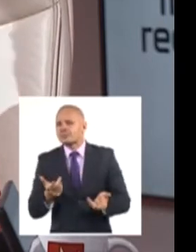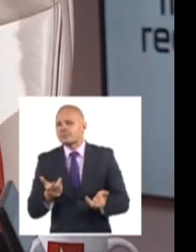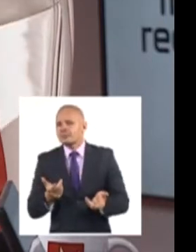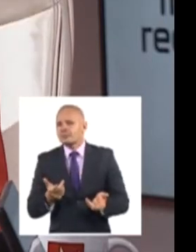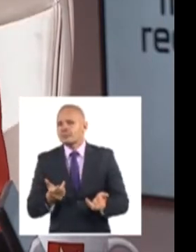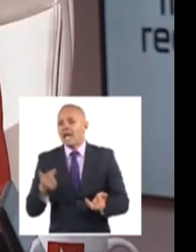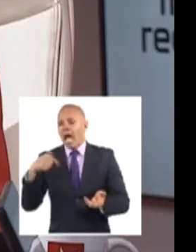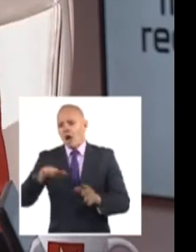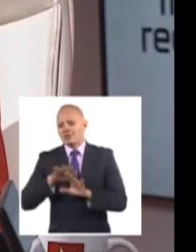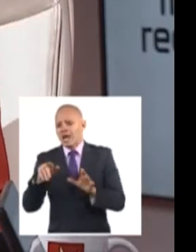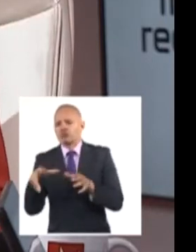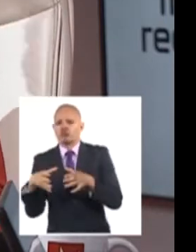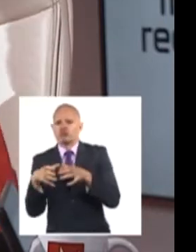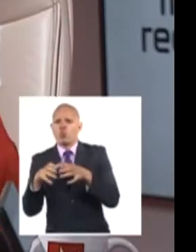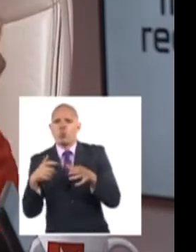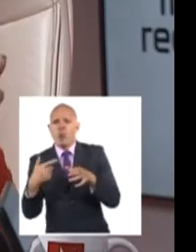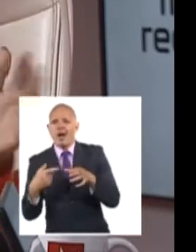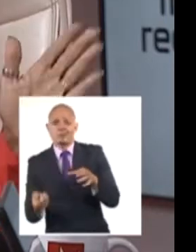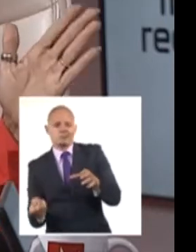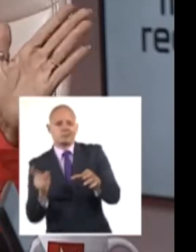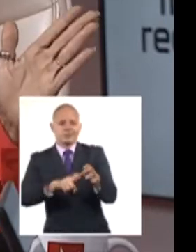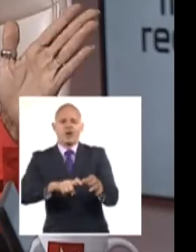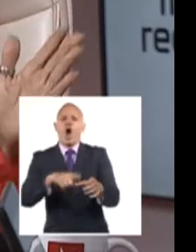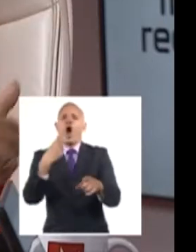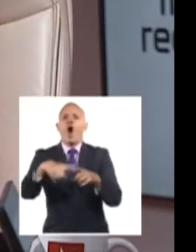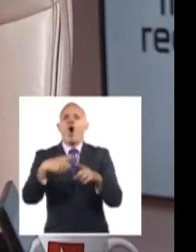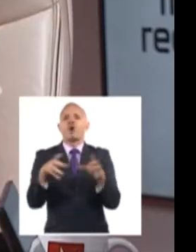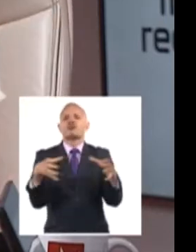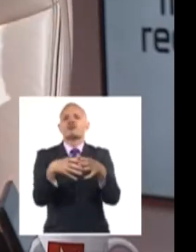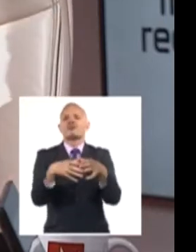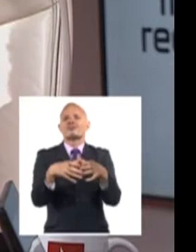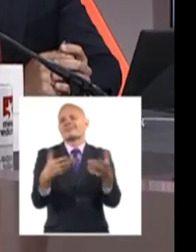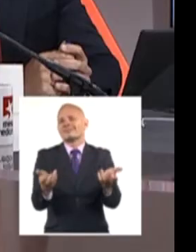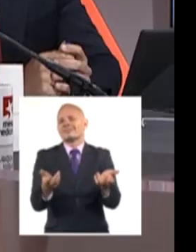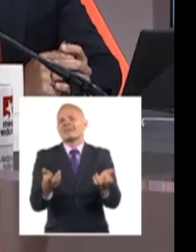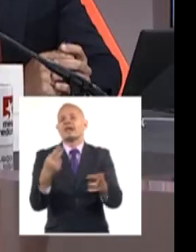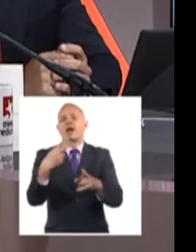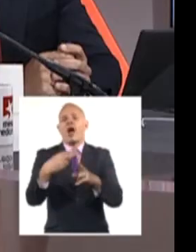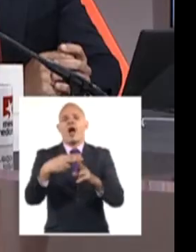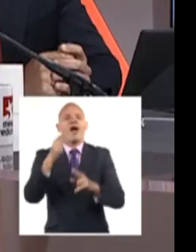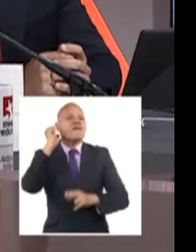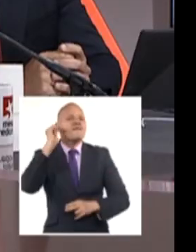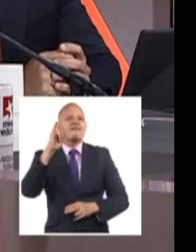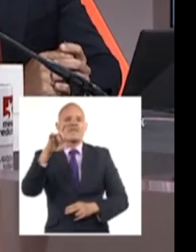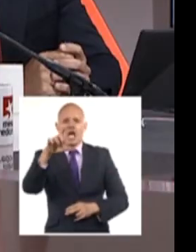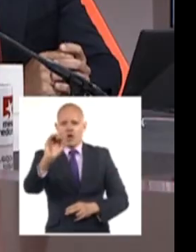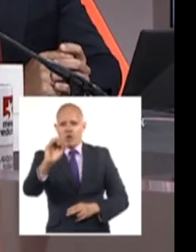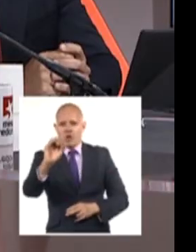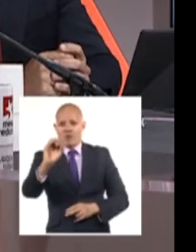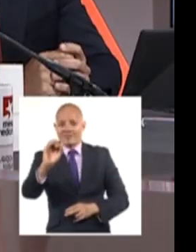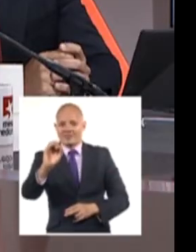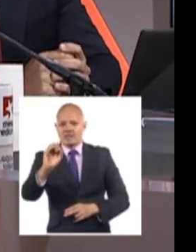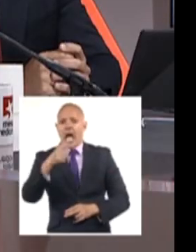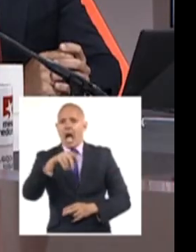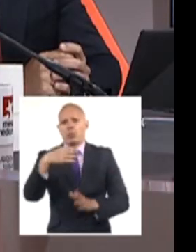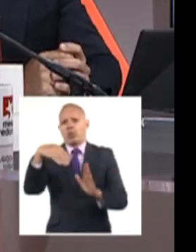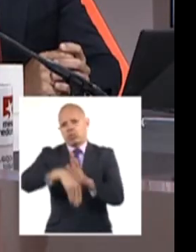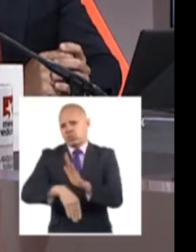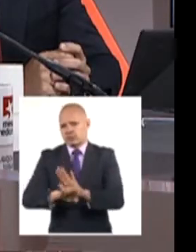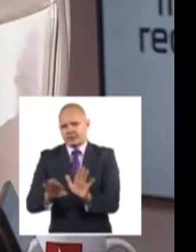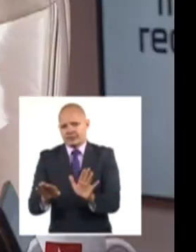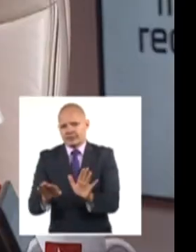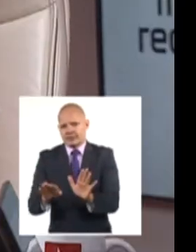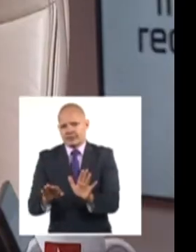adosado a la candidatura de fico gutiérrez fue lo que unió a fico gutierrez de hay un descrédito de la ésta de esta